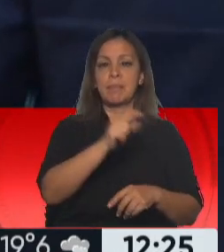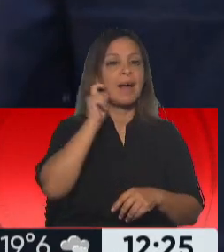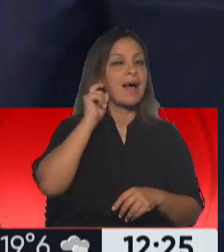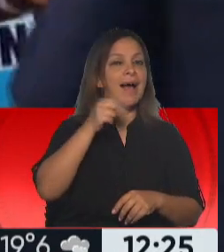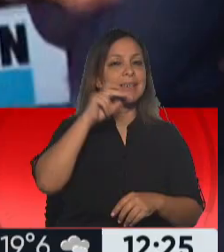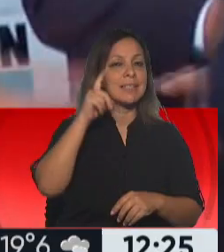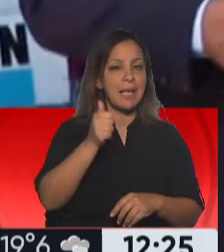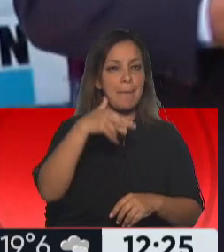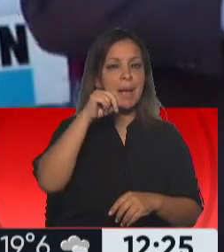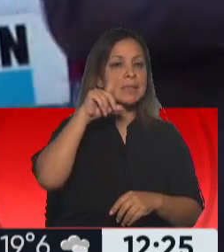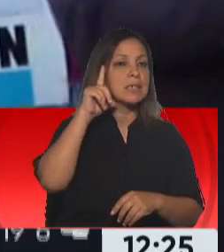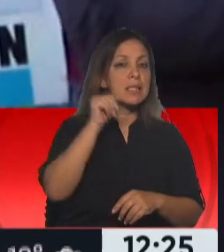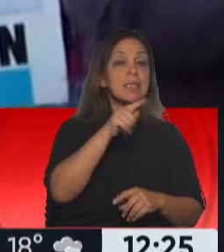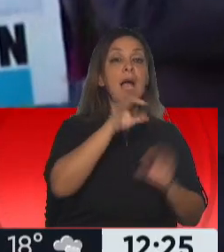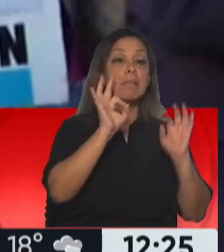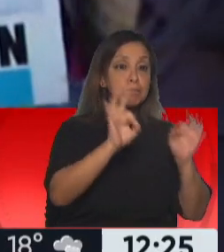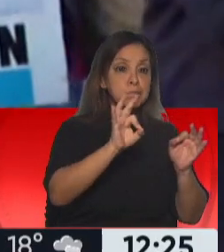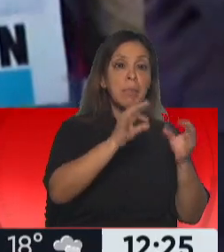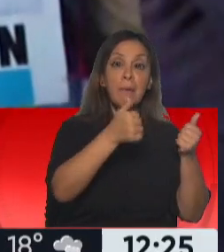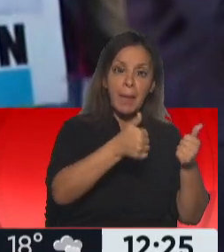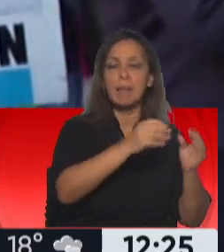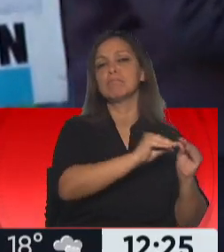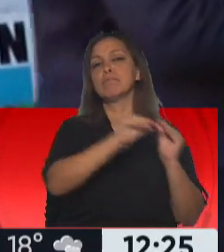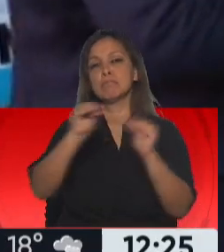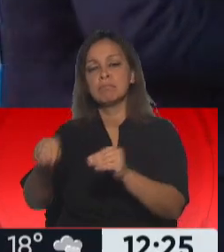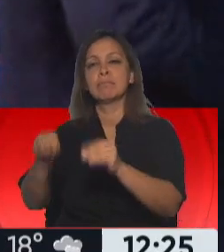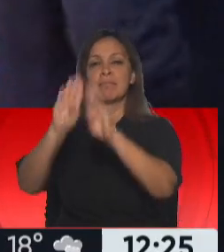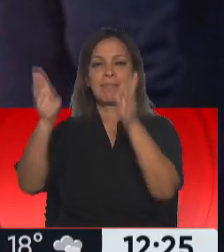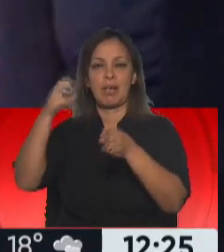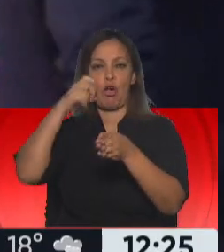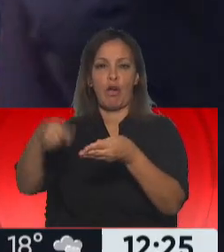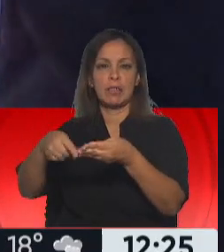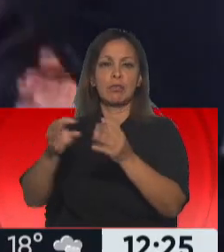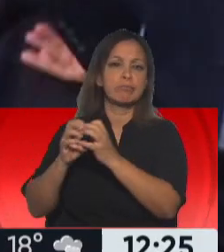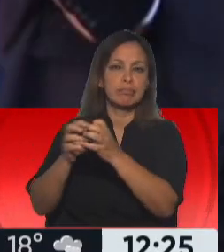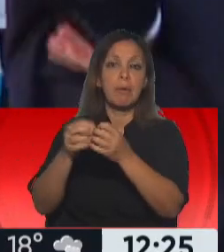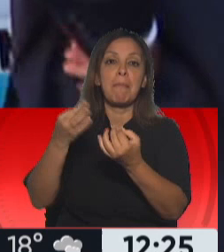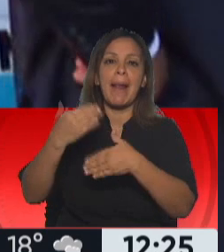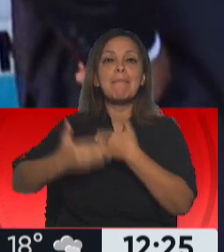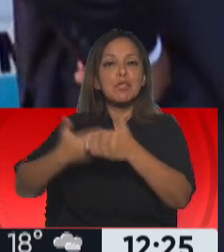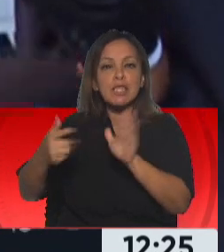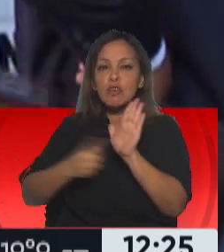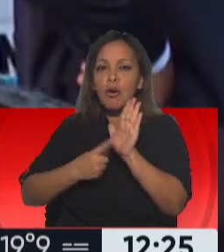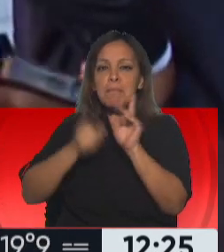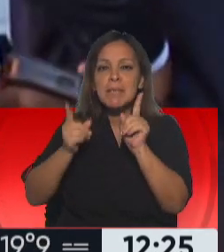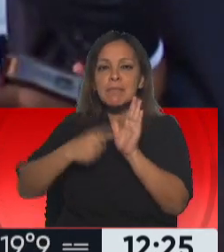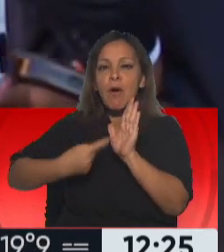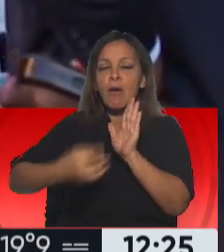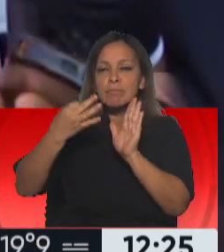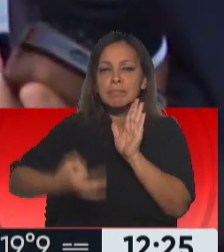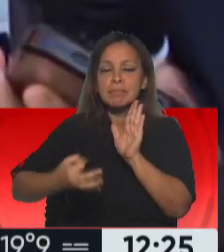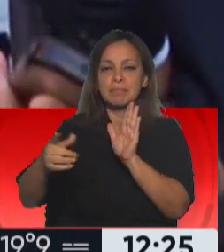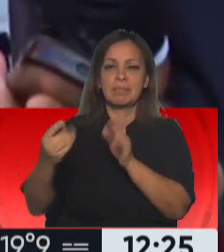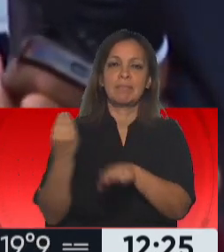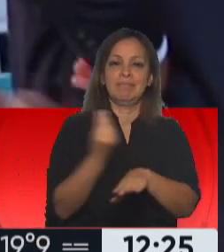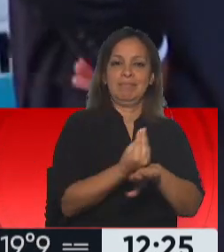le dé tratamiento en el recinto como corresponde para el proceso de nombramiento de jueces. ¿Tiene ya una